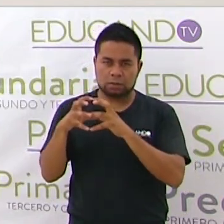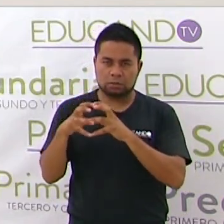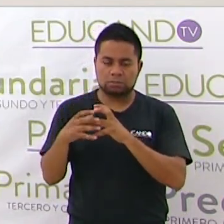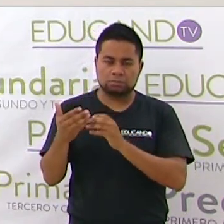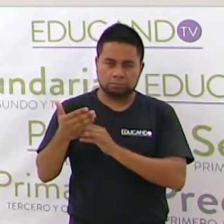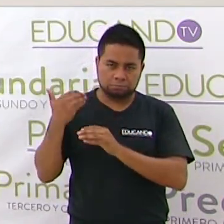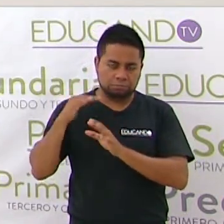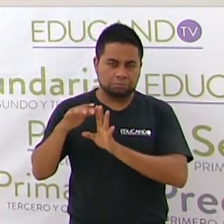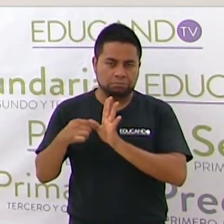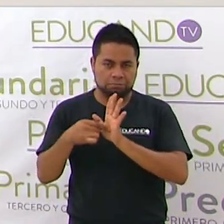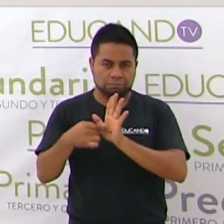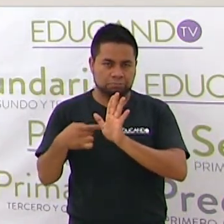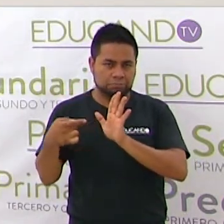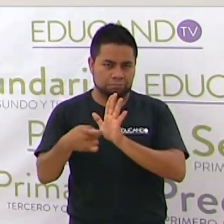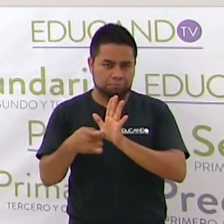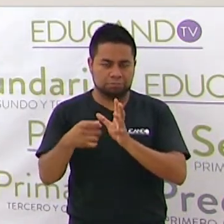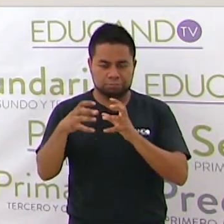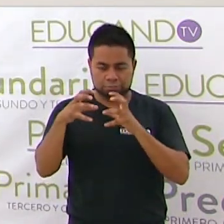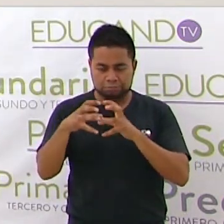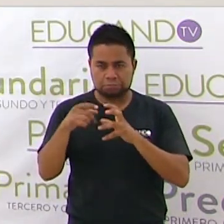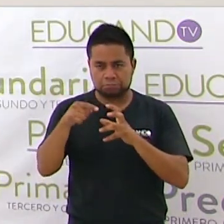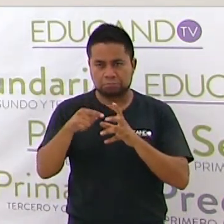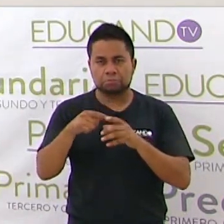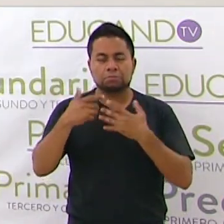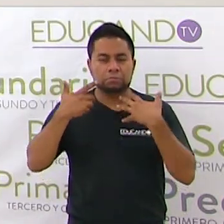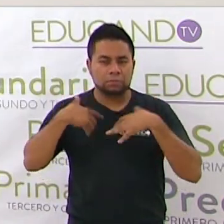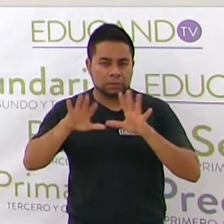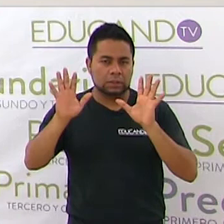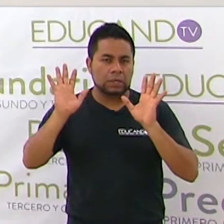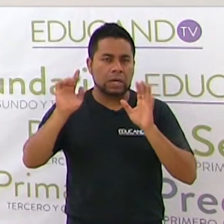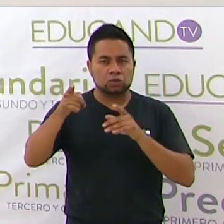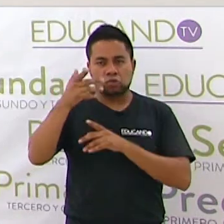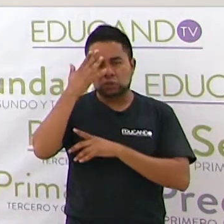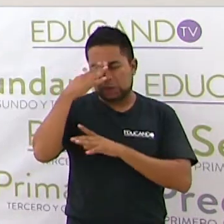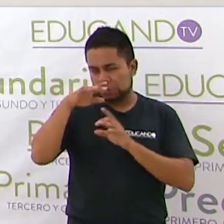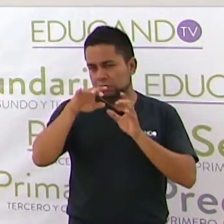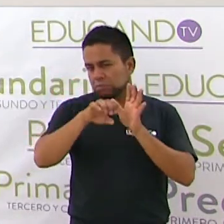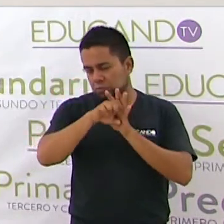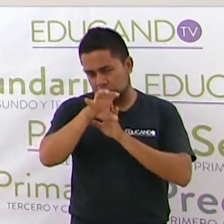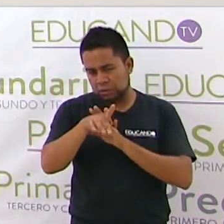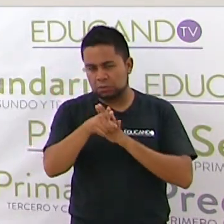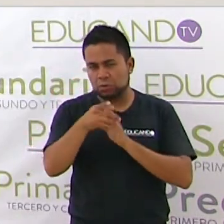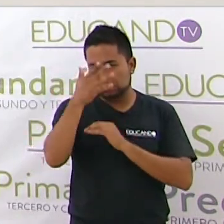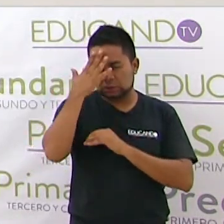yo dicho. En esta esfera vamos a suponer que conocemos nada más lo que es